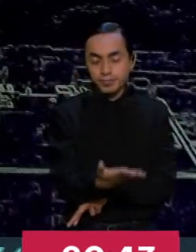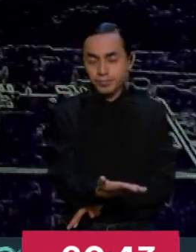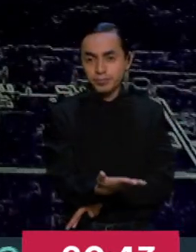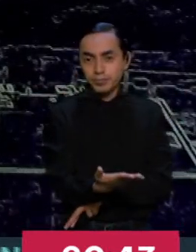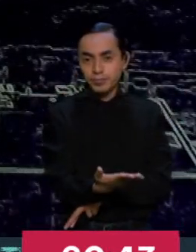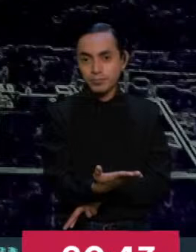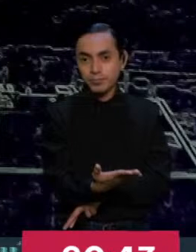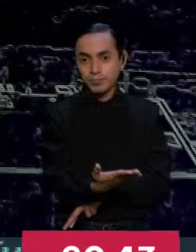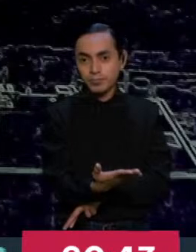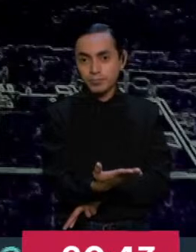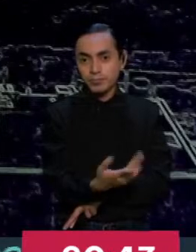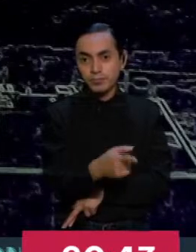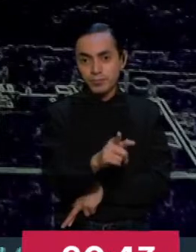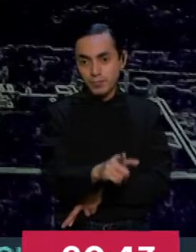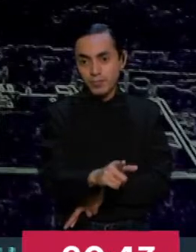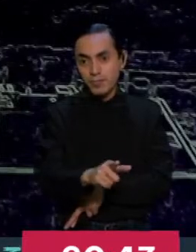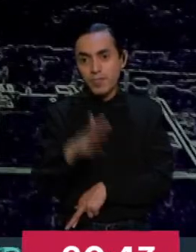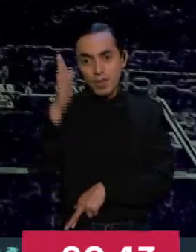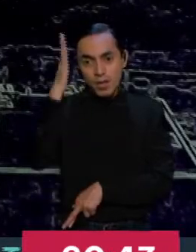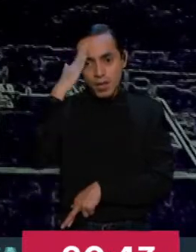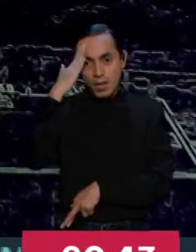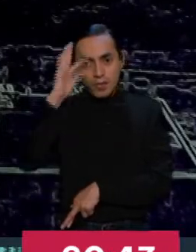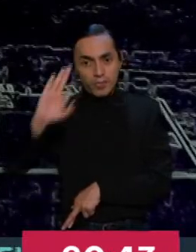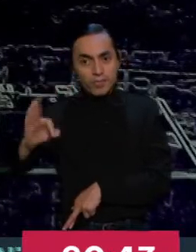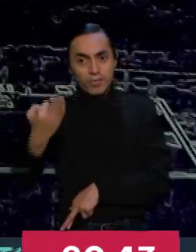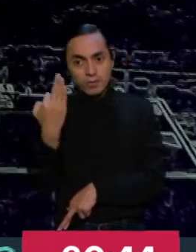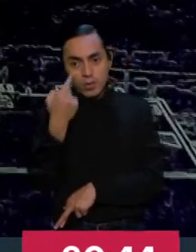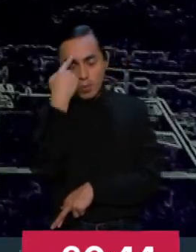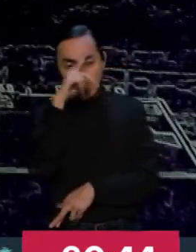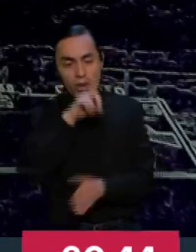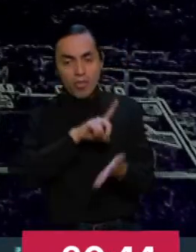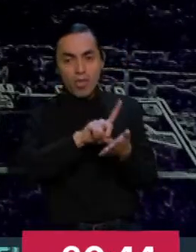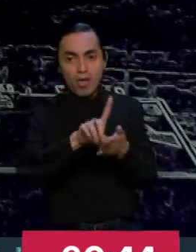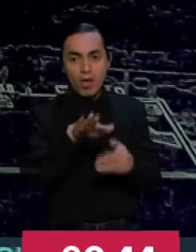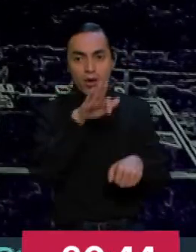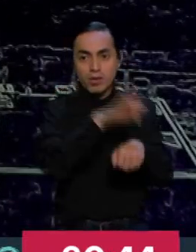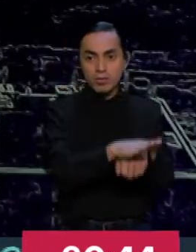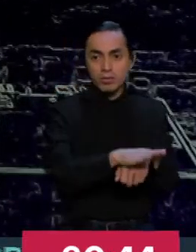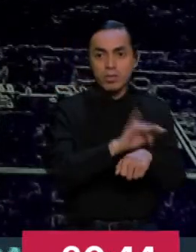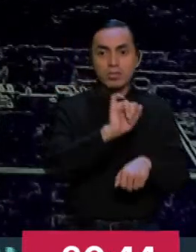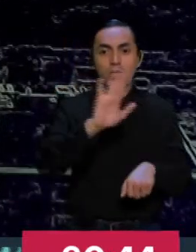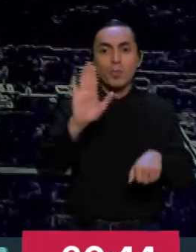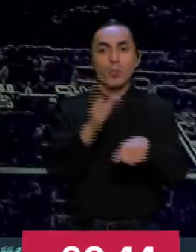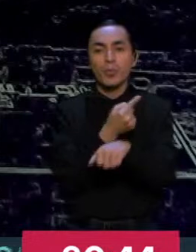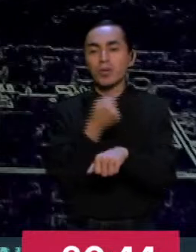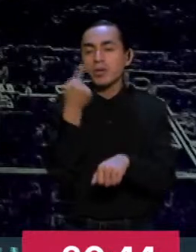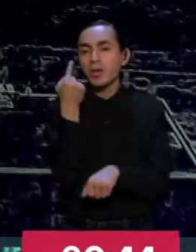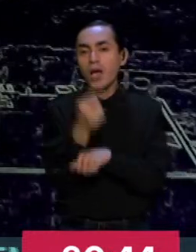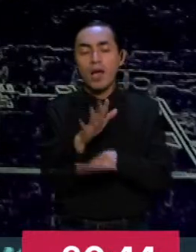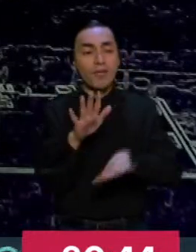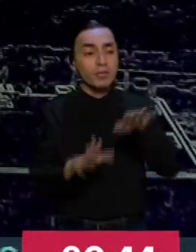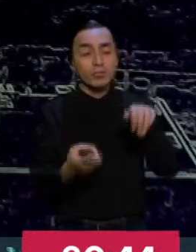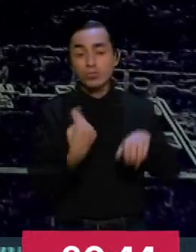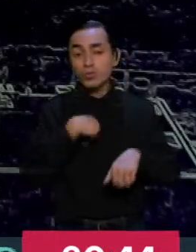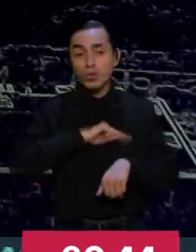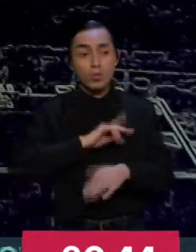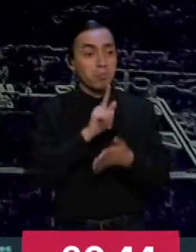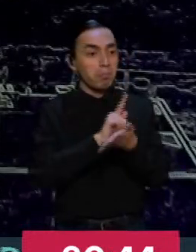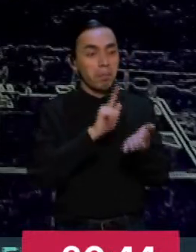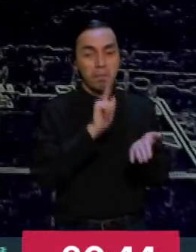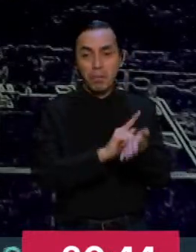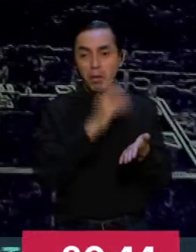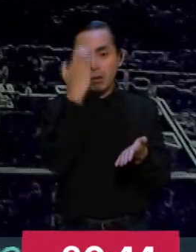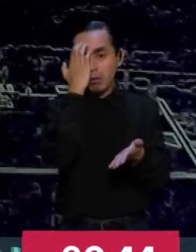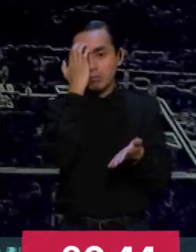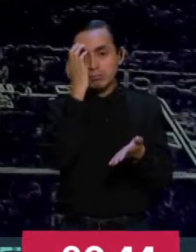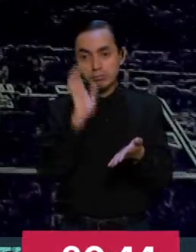en el orden federal dedicados a proteger sus derechos. ¿Por qué? Porque en ocasiones desconocemos leyes o